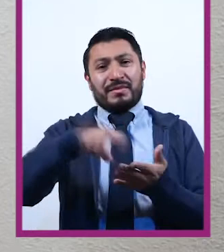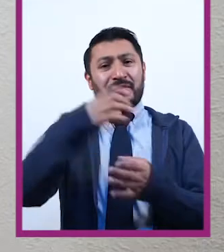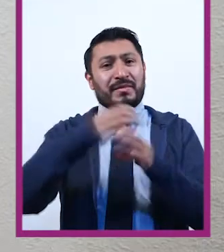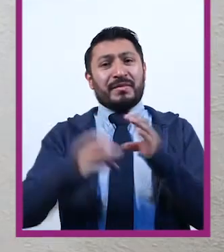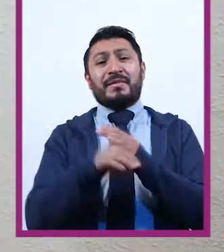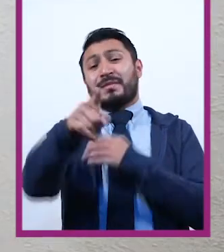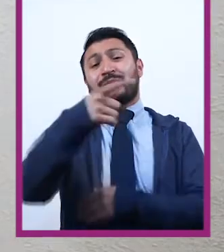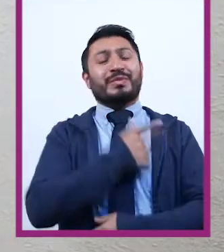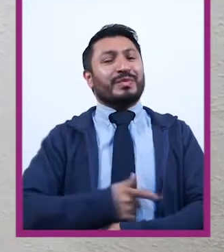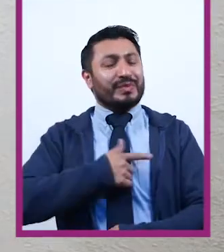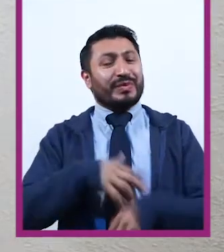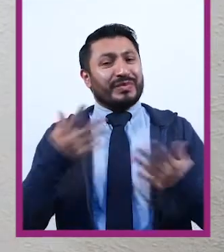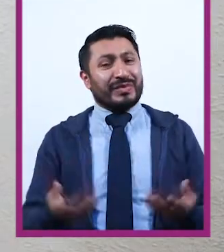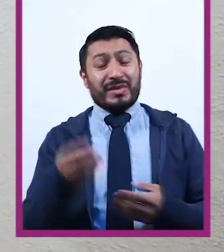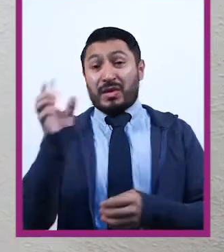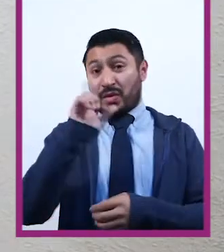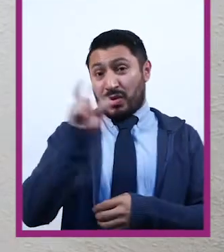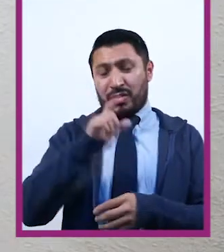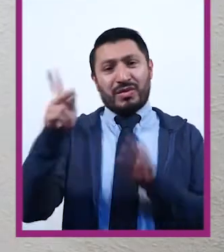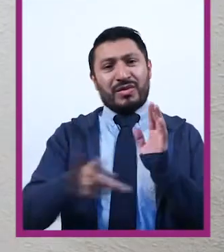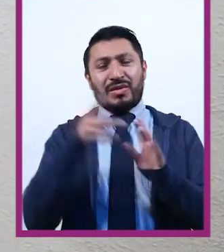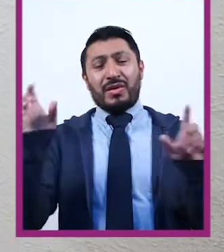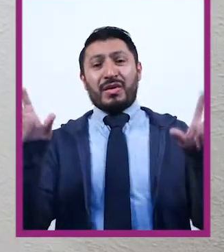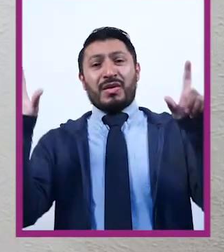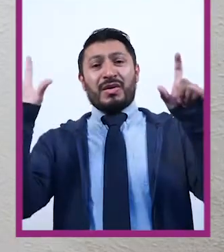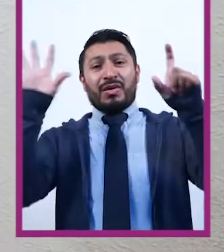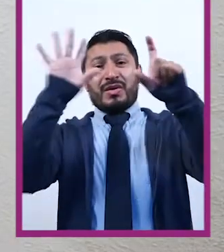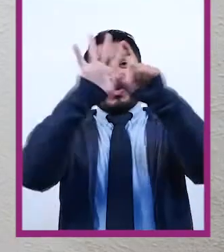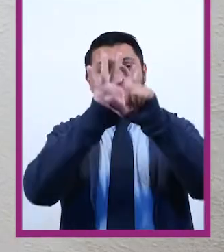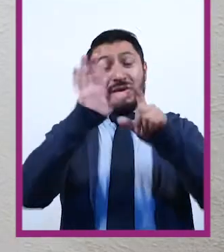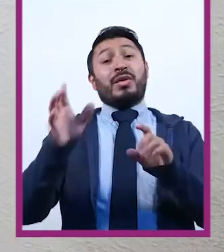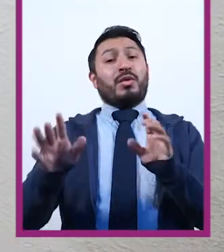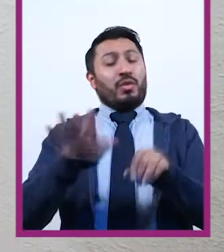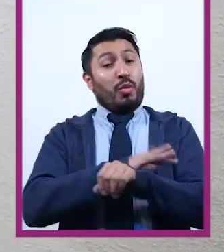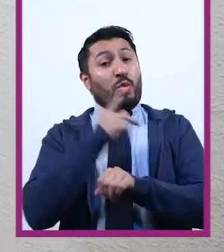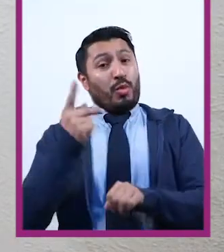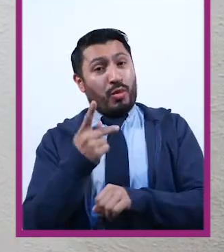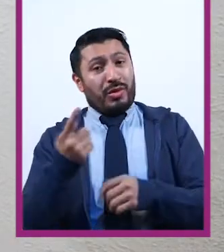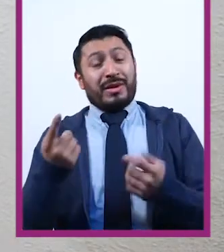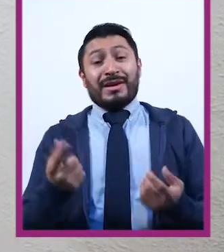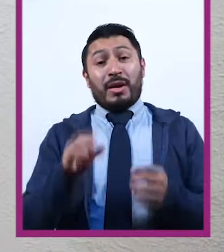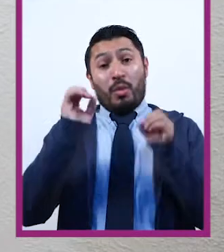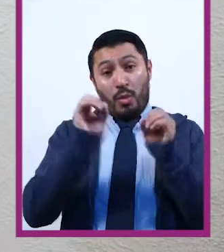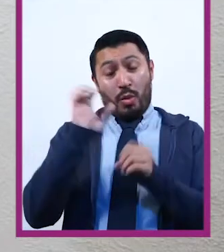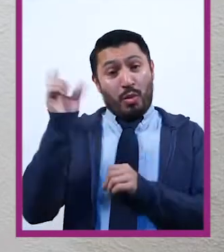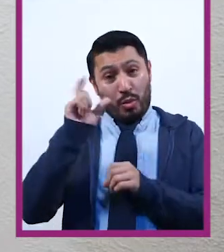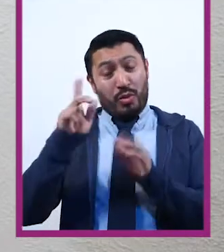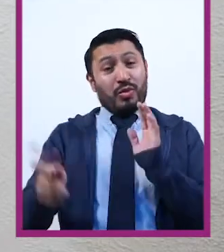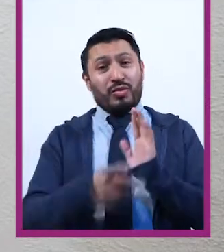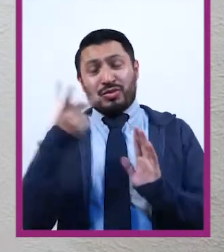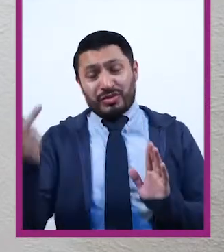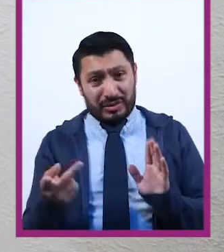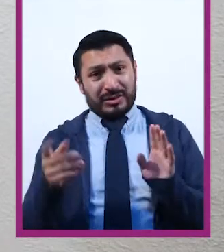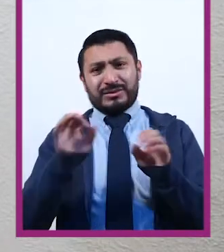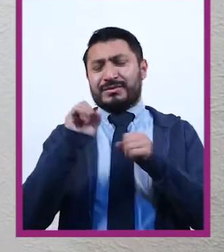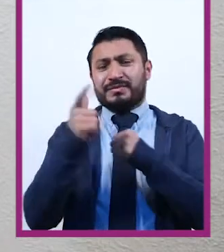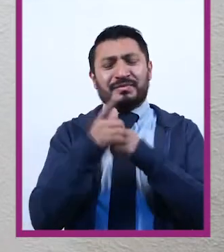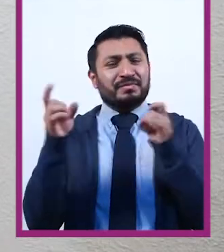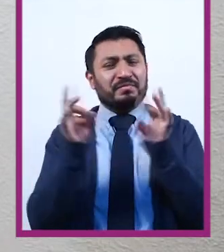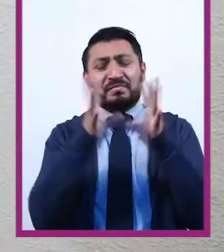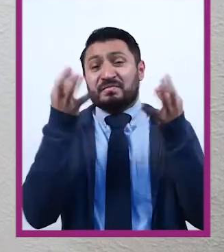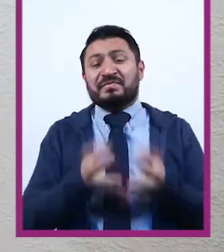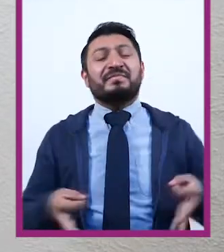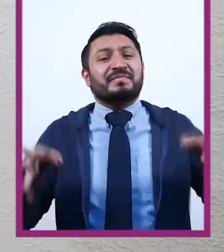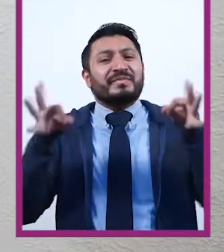te gusta? ¿Cuándo se repetirá un eclipse o incluso, por qué no, cuándo se repetirá a manera de ciclo algún